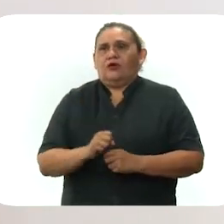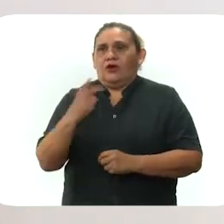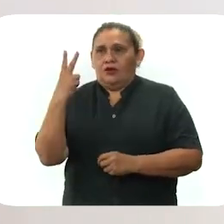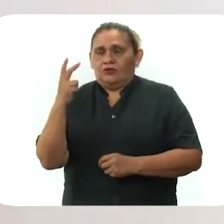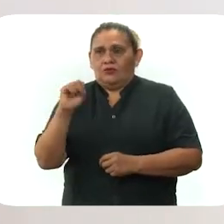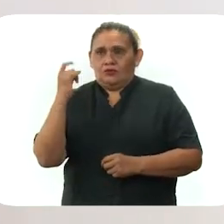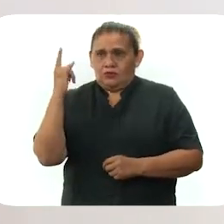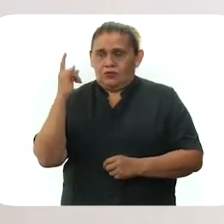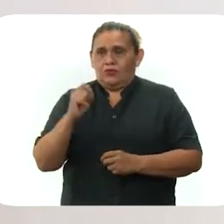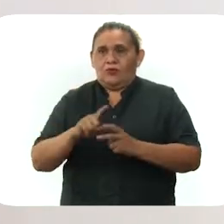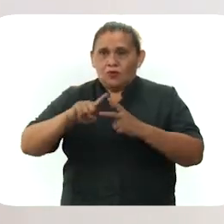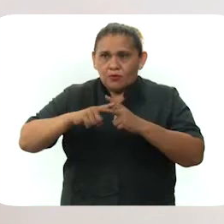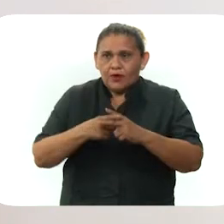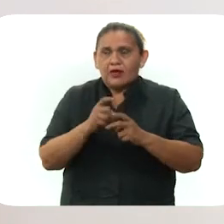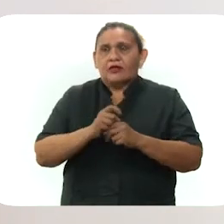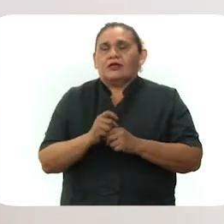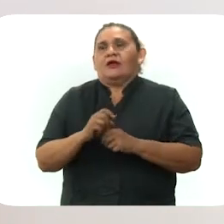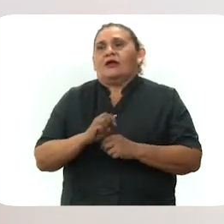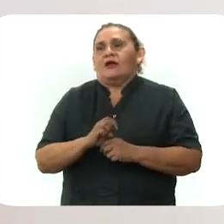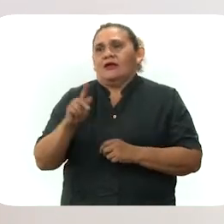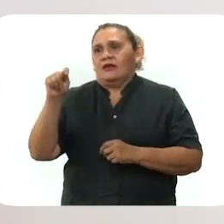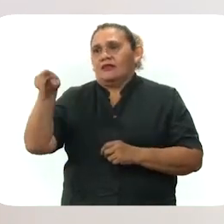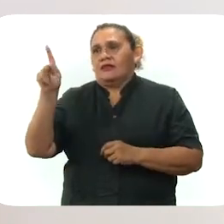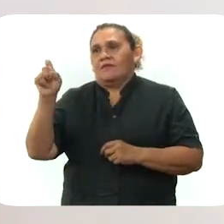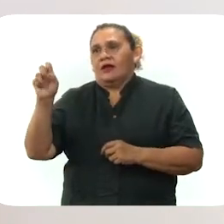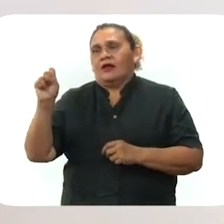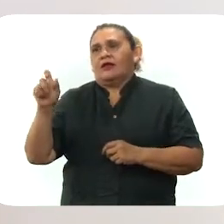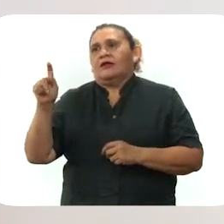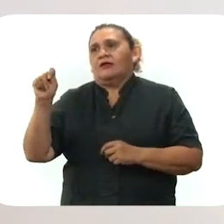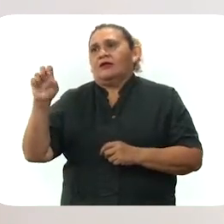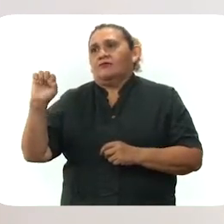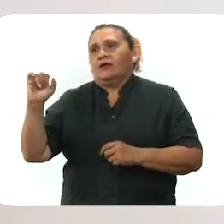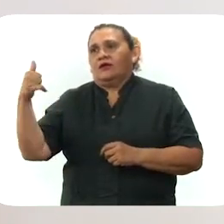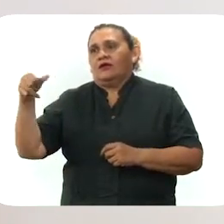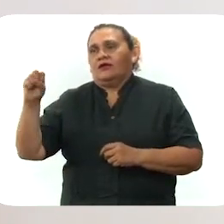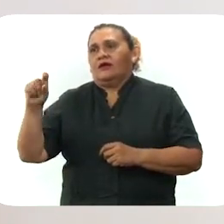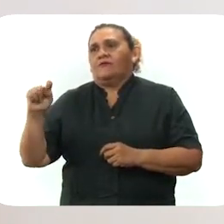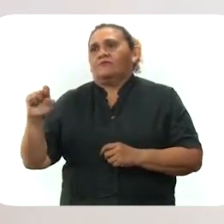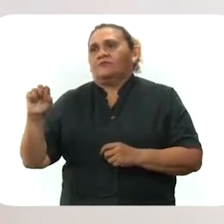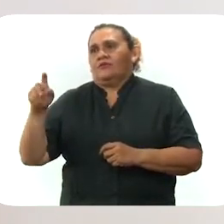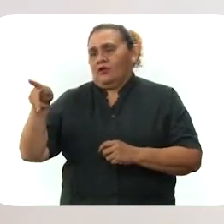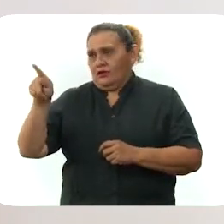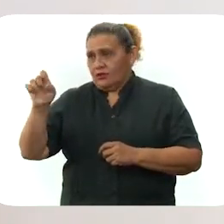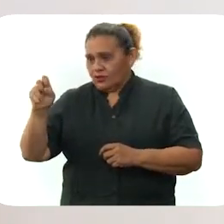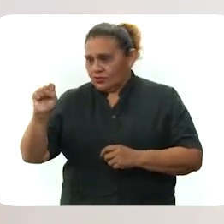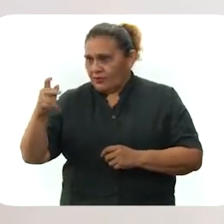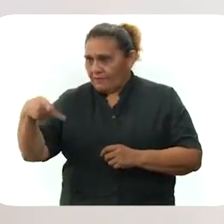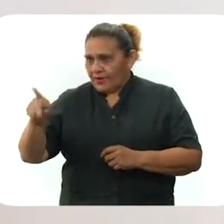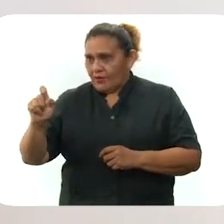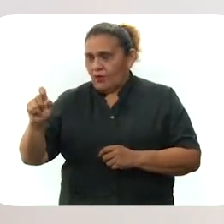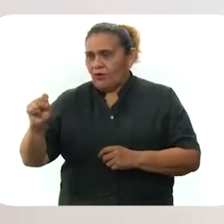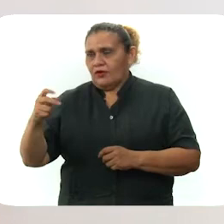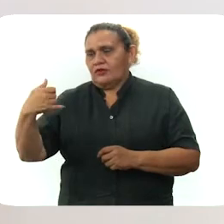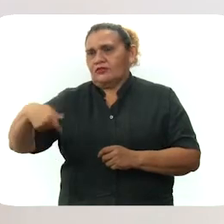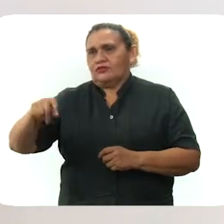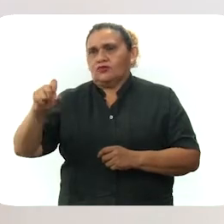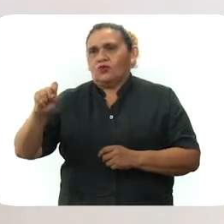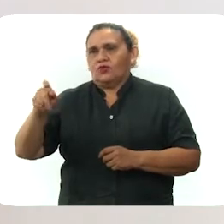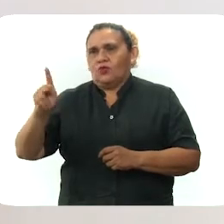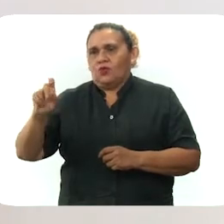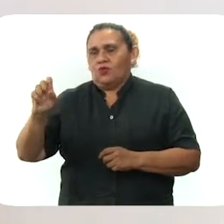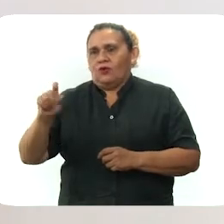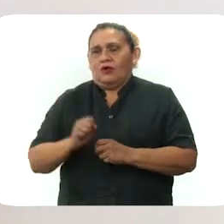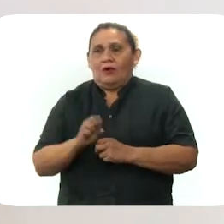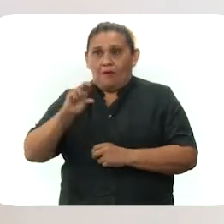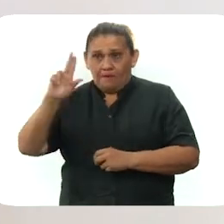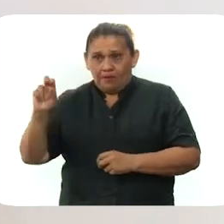julio arrancará en los municipios de Tepacán, Tetis, Tella, Timucuy, Tixcacalcupul, Tixpehual, Tzucacab y Yaxcucul. El